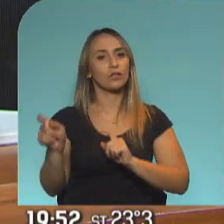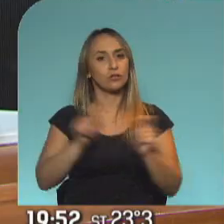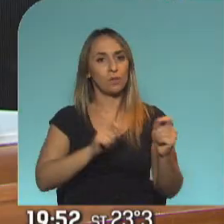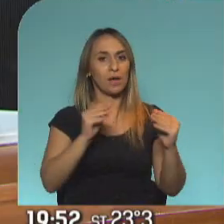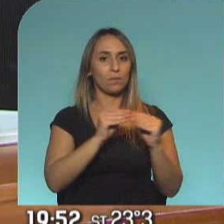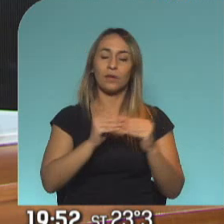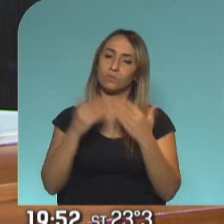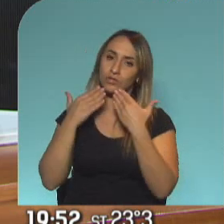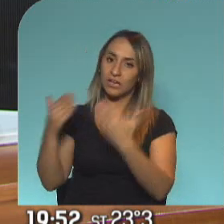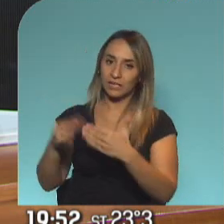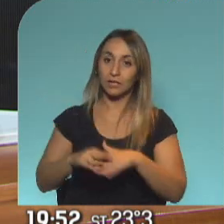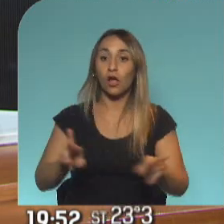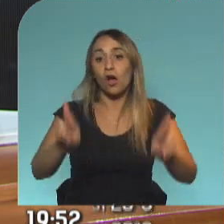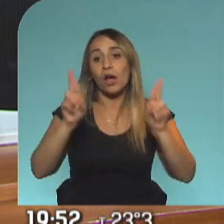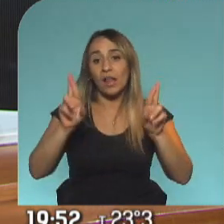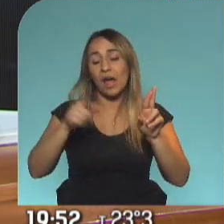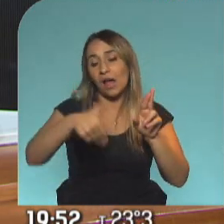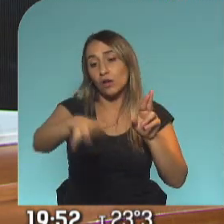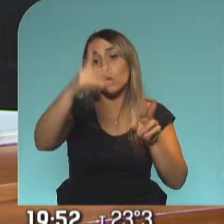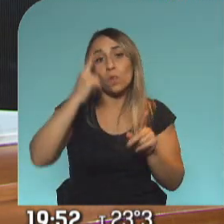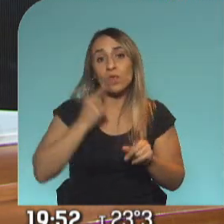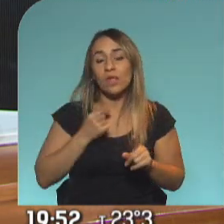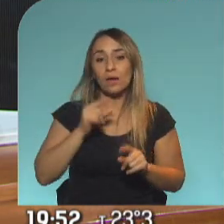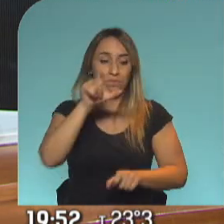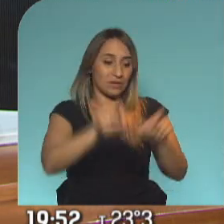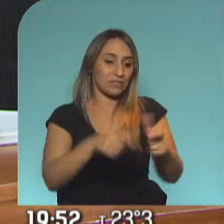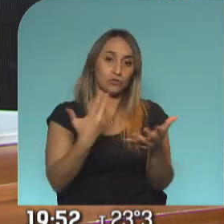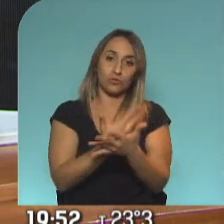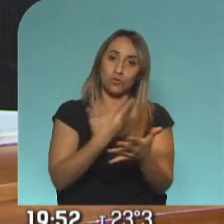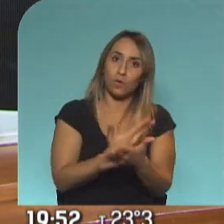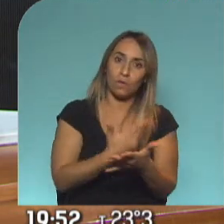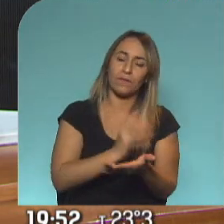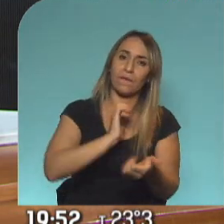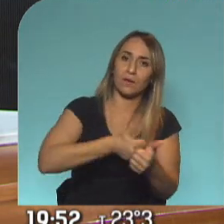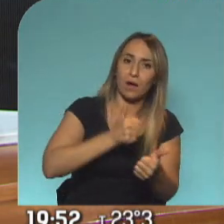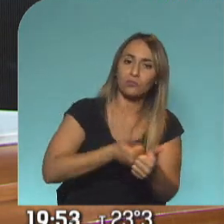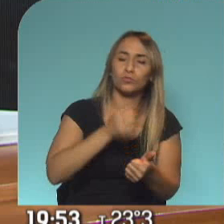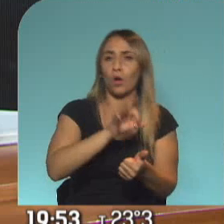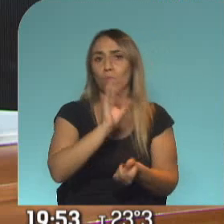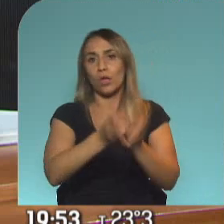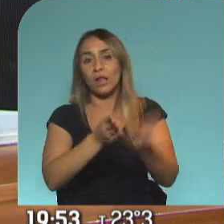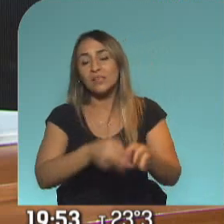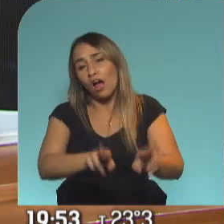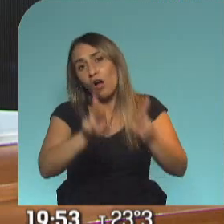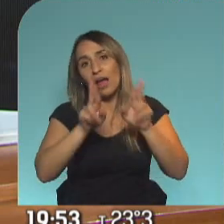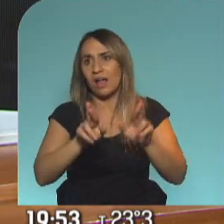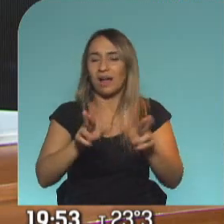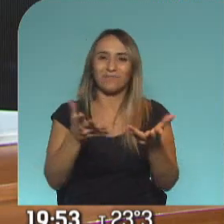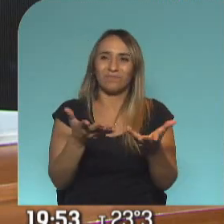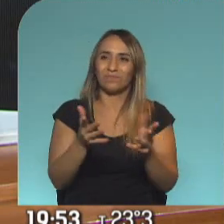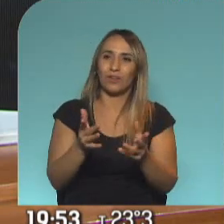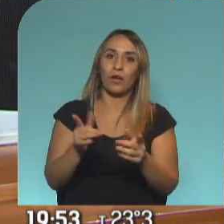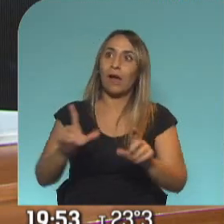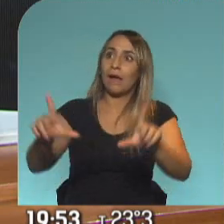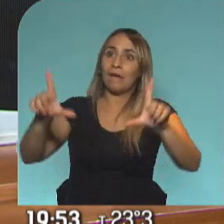Gracias, Gabriel. Bueno, ojalá llegue el día en que las víctimas de este tipo de violencia y de abusos no tengan que exponerse en los medios de comunicación para hacer saber que siguen